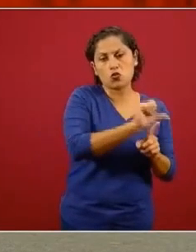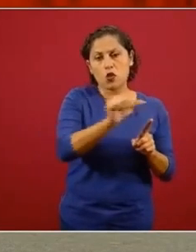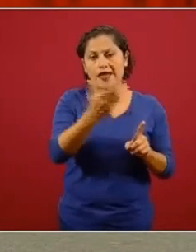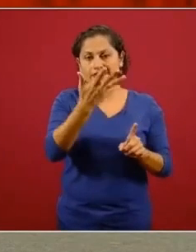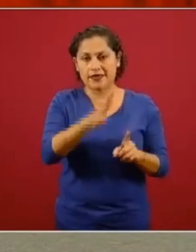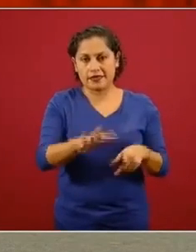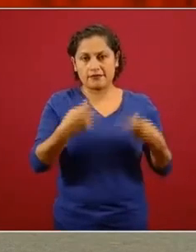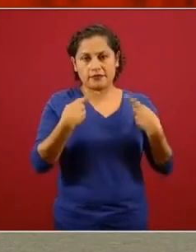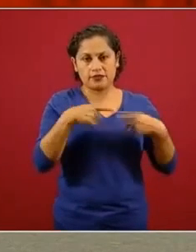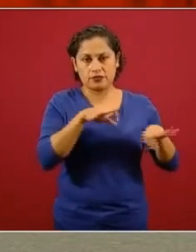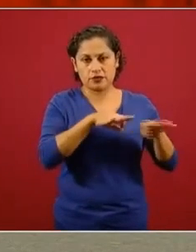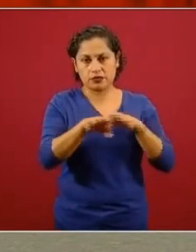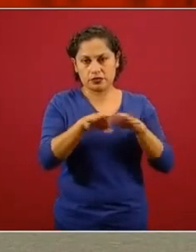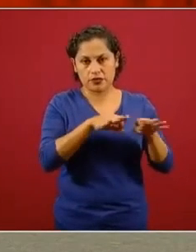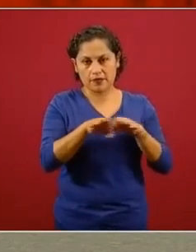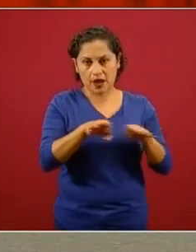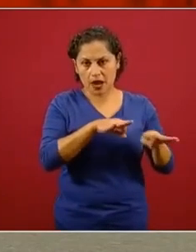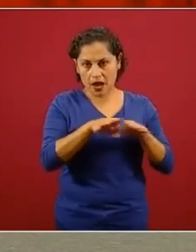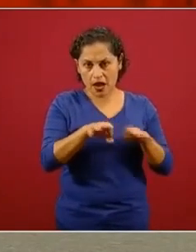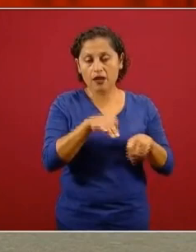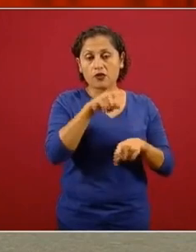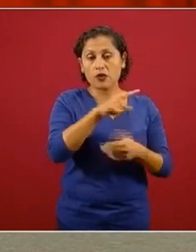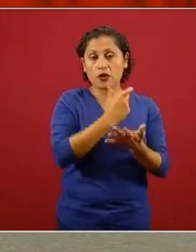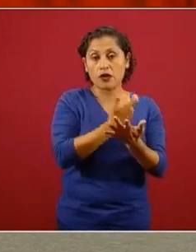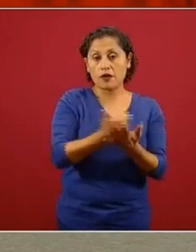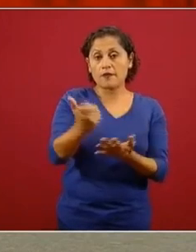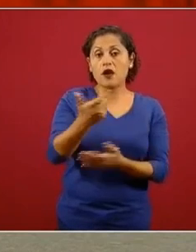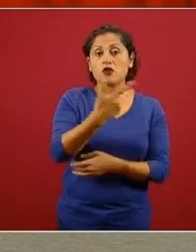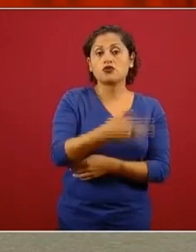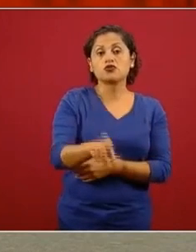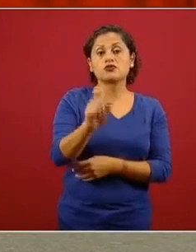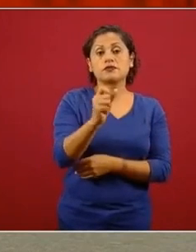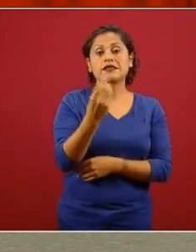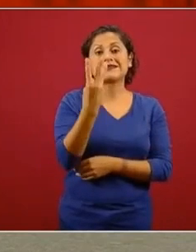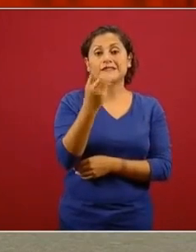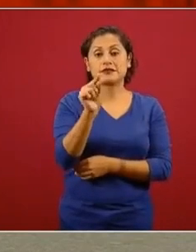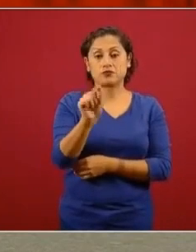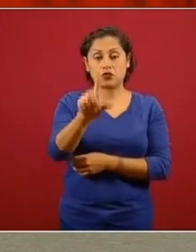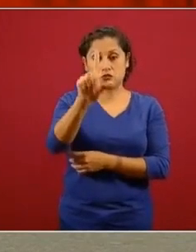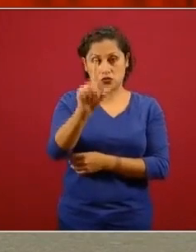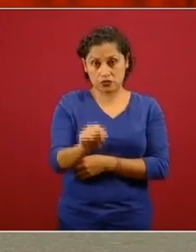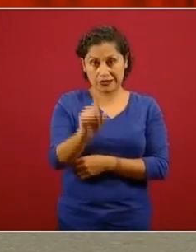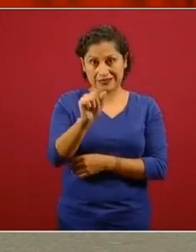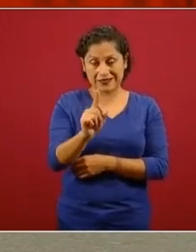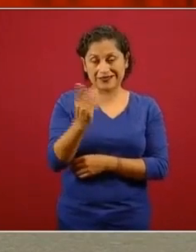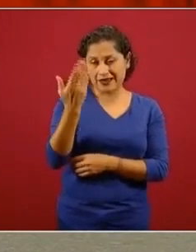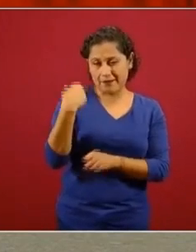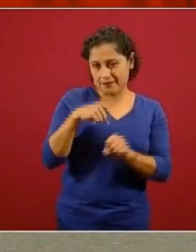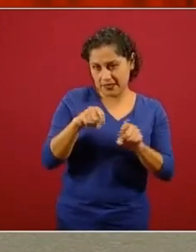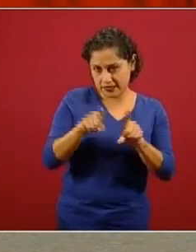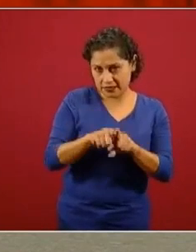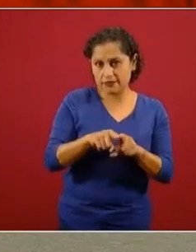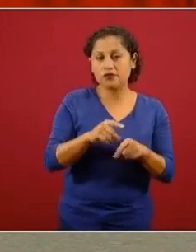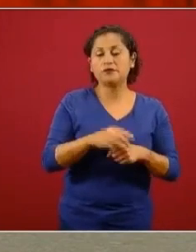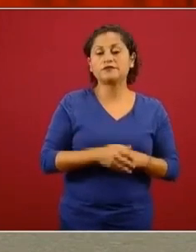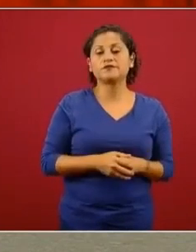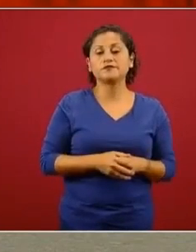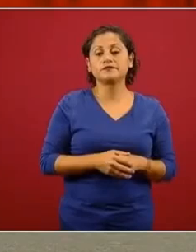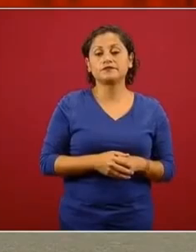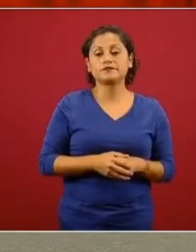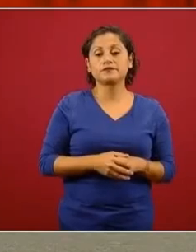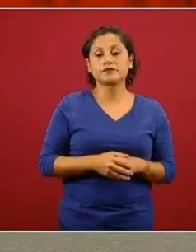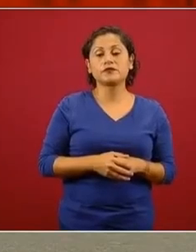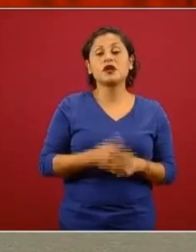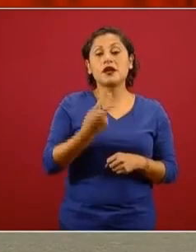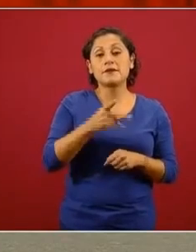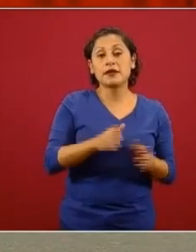empleados. Ellos pagarían 823.70, la misma cantidad que habíamos mencionado anteriormente. Si tenían de